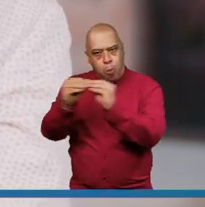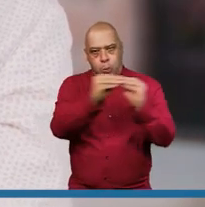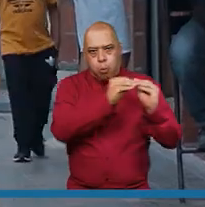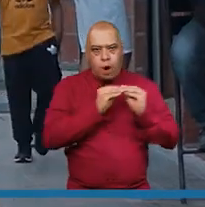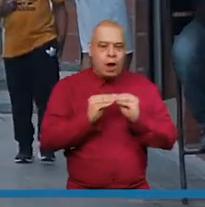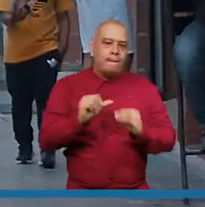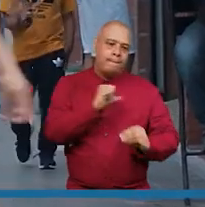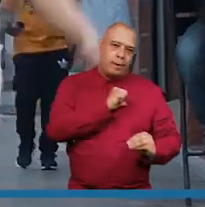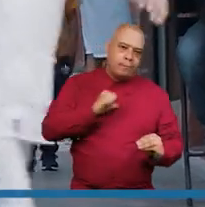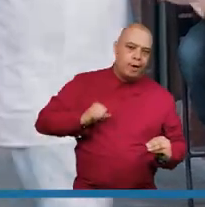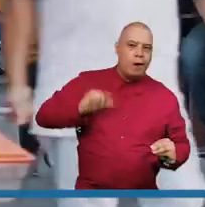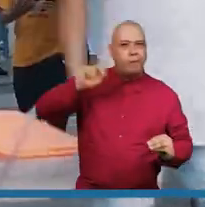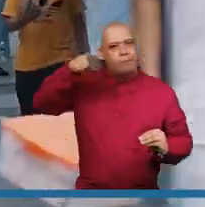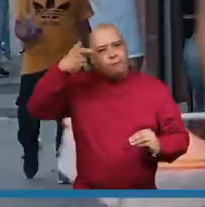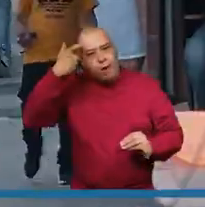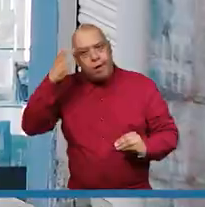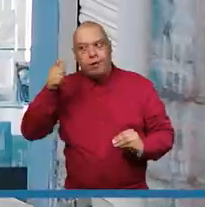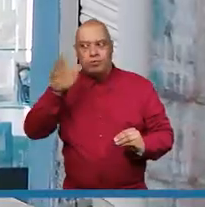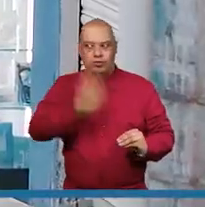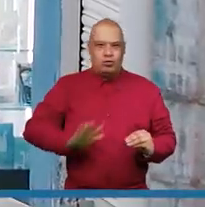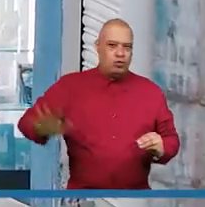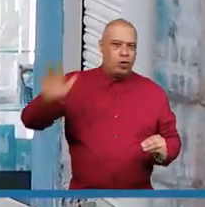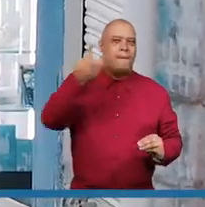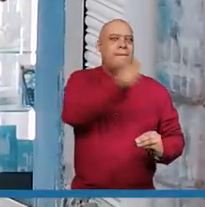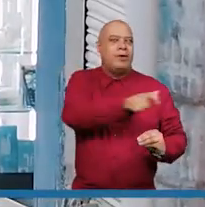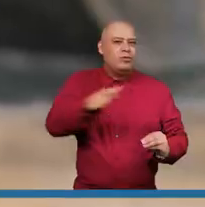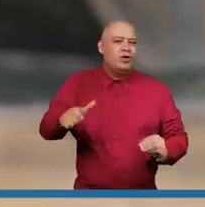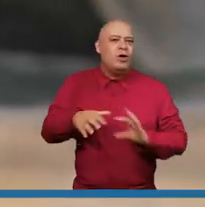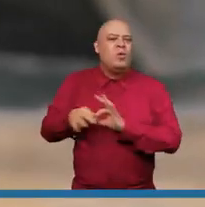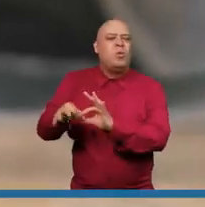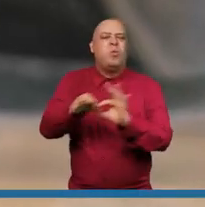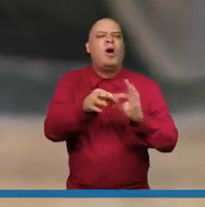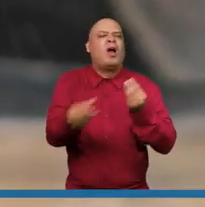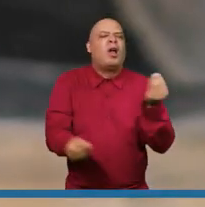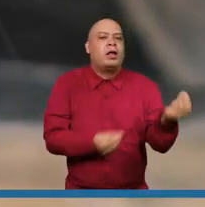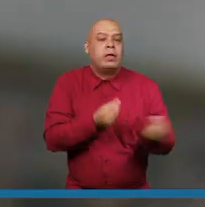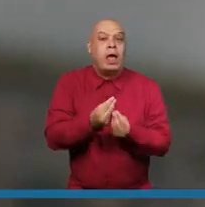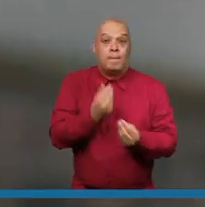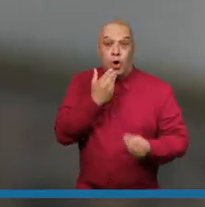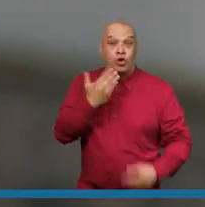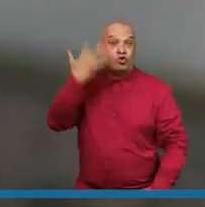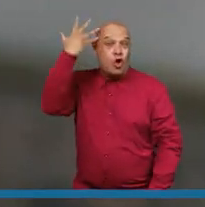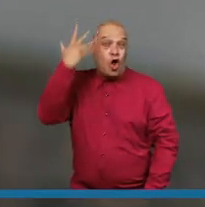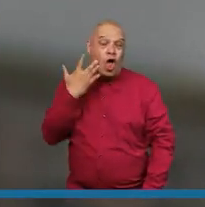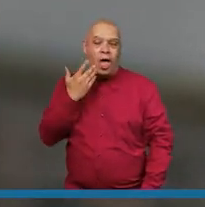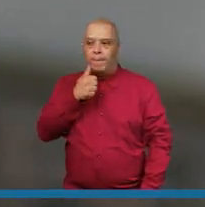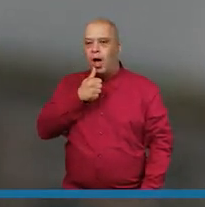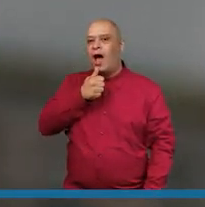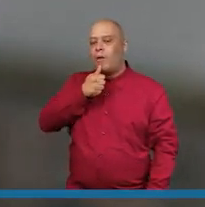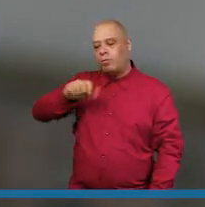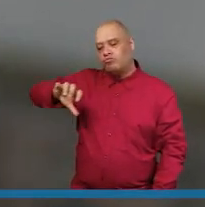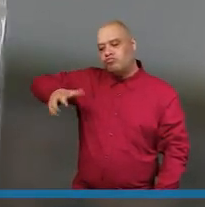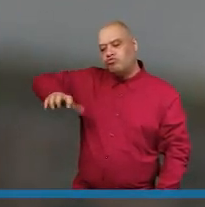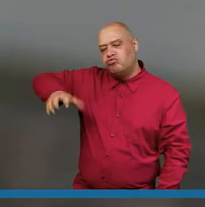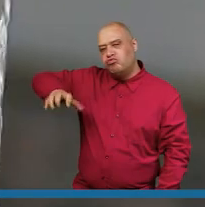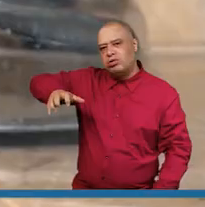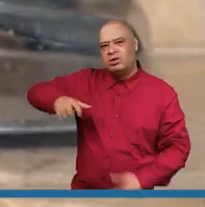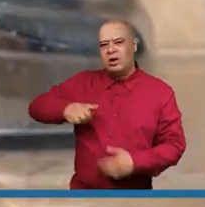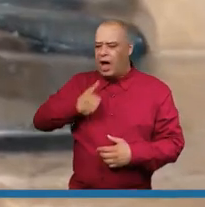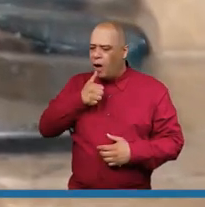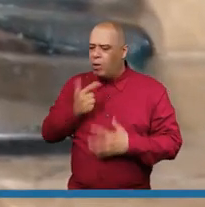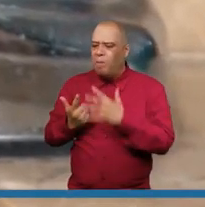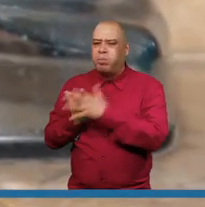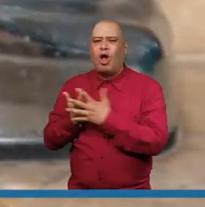más colectivas, privados, públicos, comunitarios o las personas o el ciudadano. ¿Qué puede hacer un ciudadano? Todos los días abrimos la llave, nos